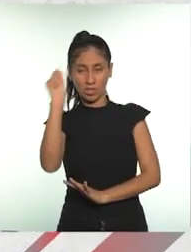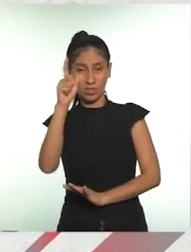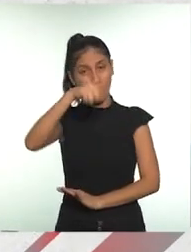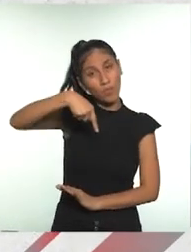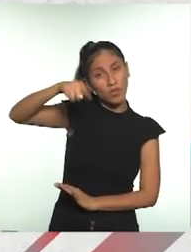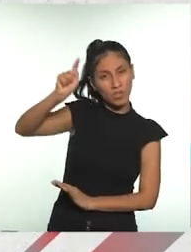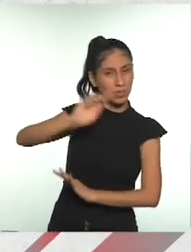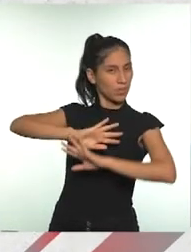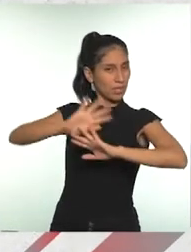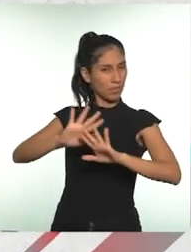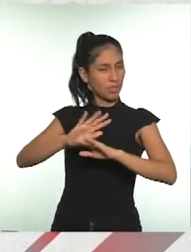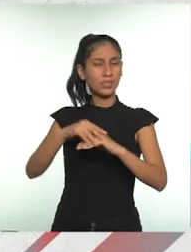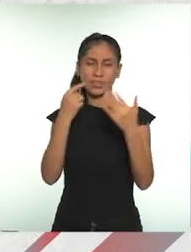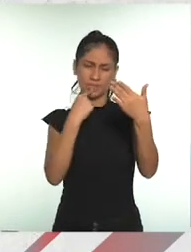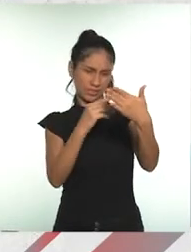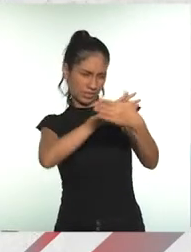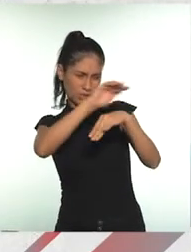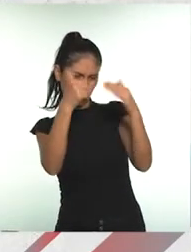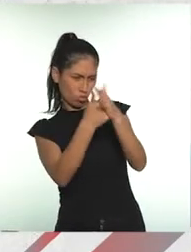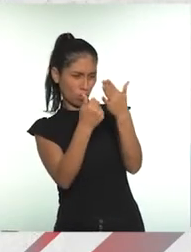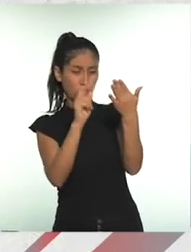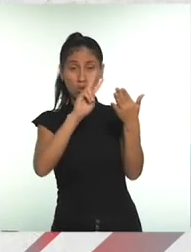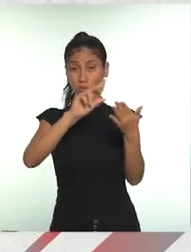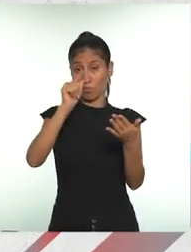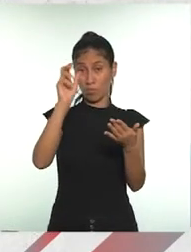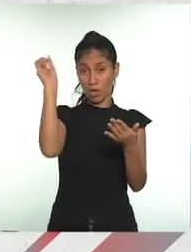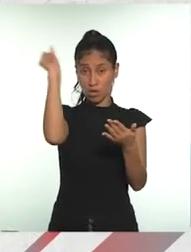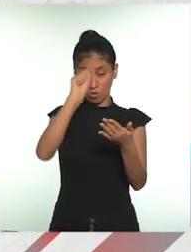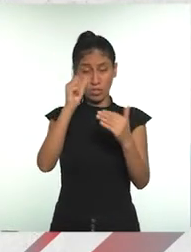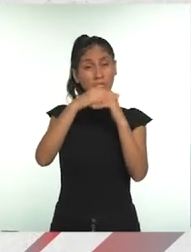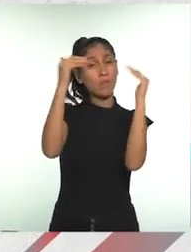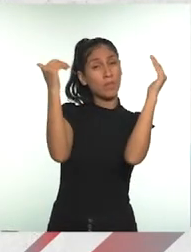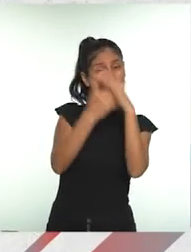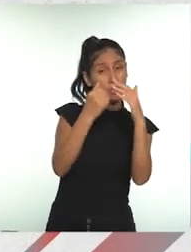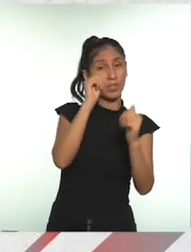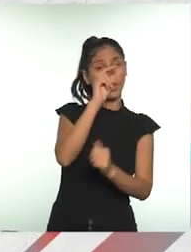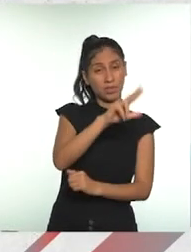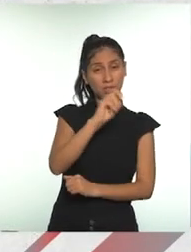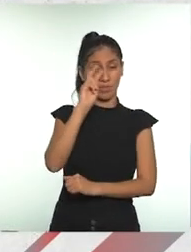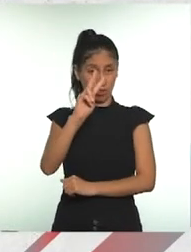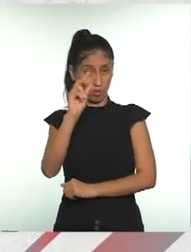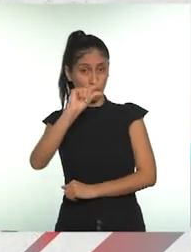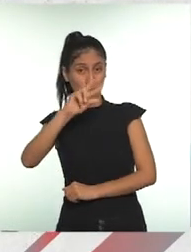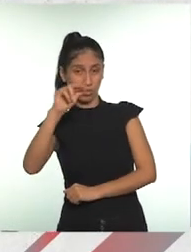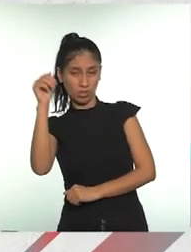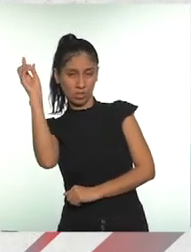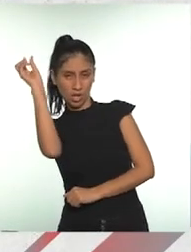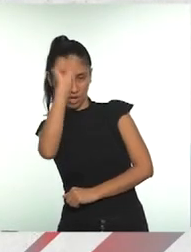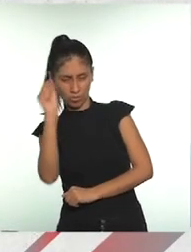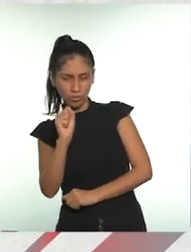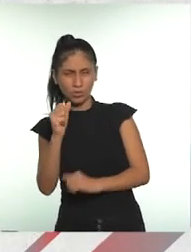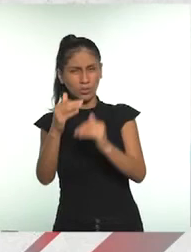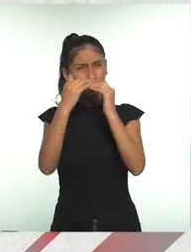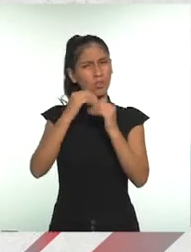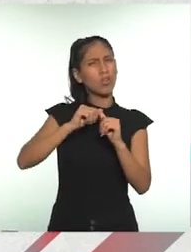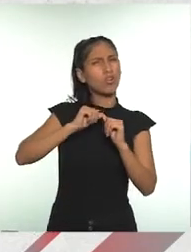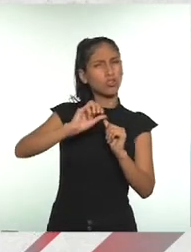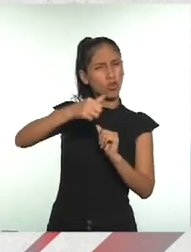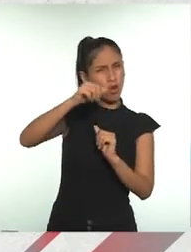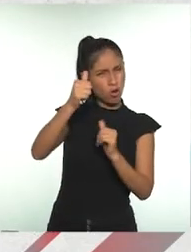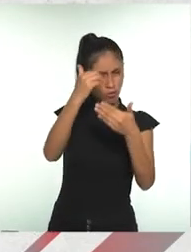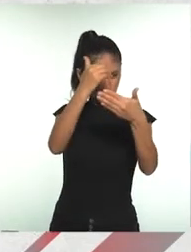debe interpretar que se tratan de todos los posibles valores que resultarán menores de 32 grados Celsius. Los siguientes 4